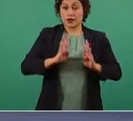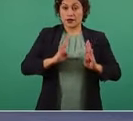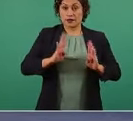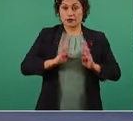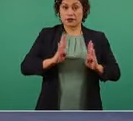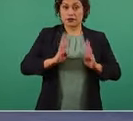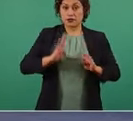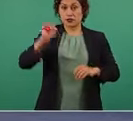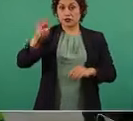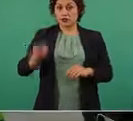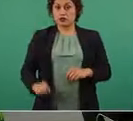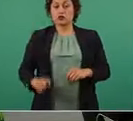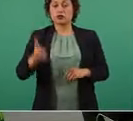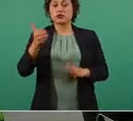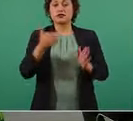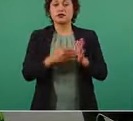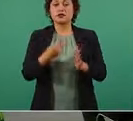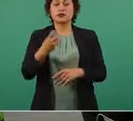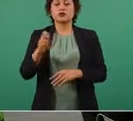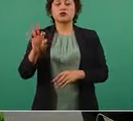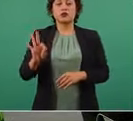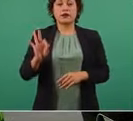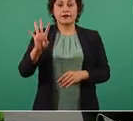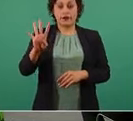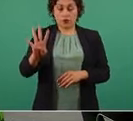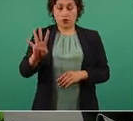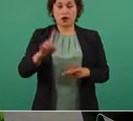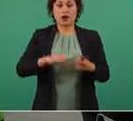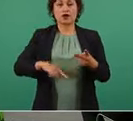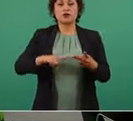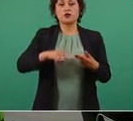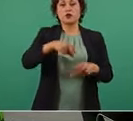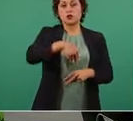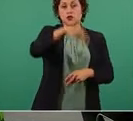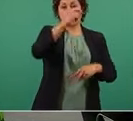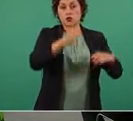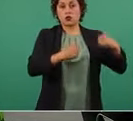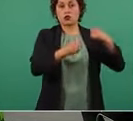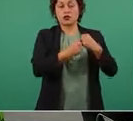frontera sur 6.244 hombres, en la frontera norte